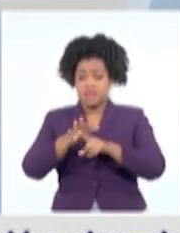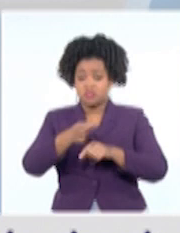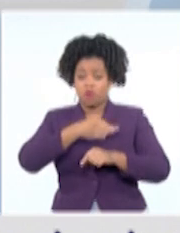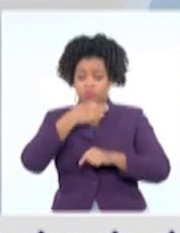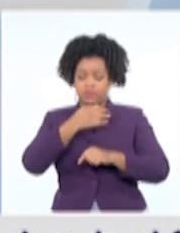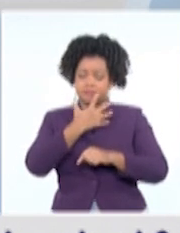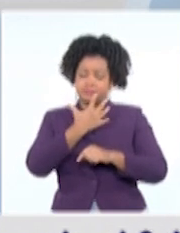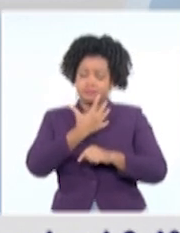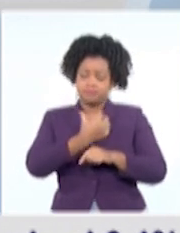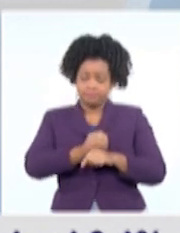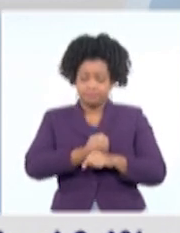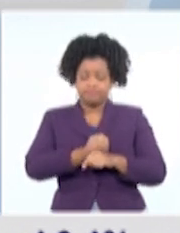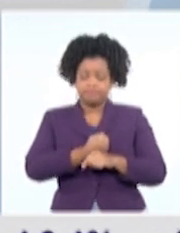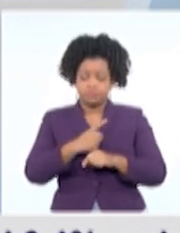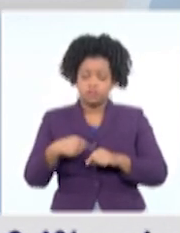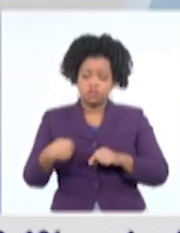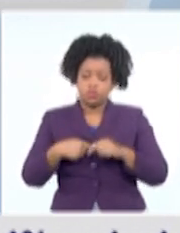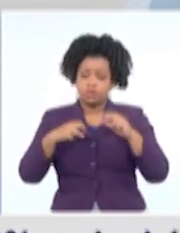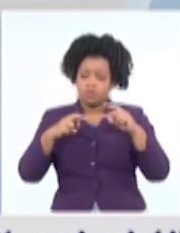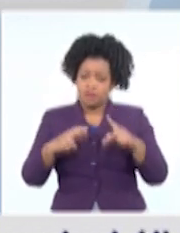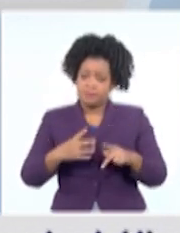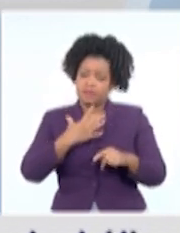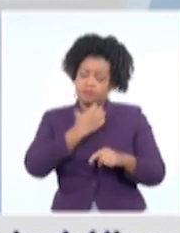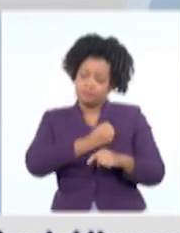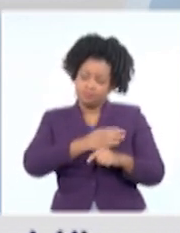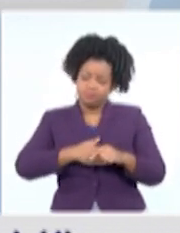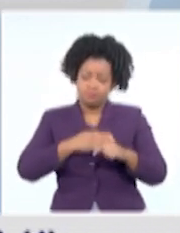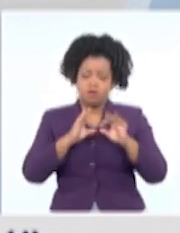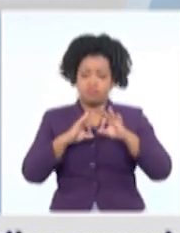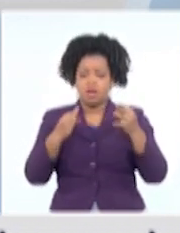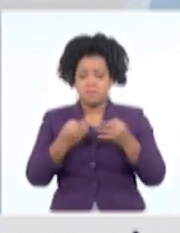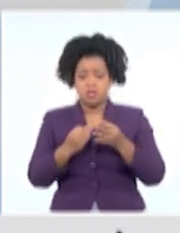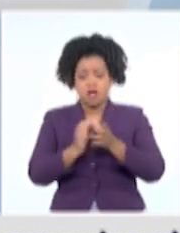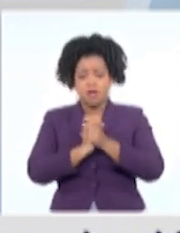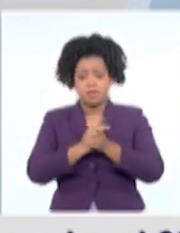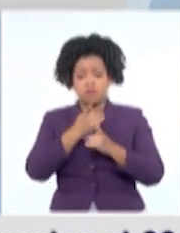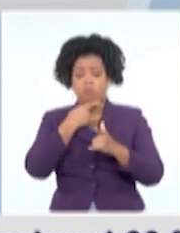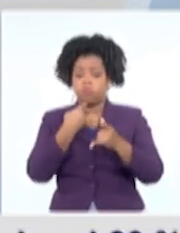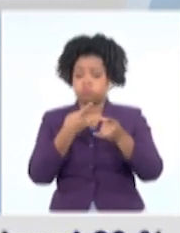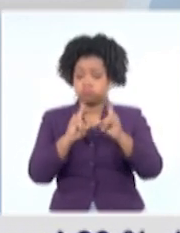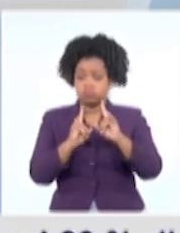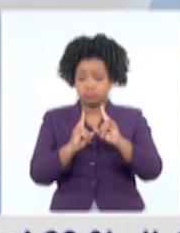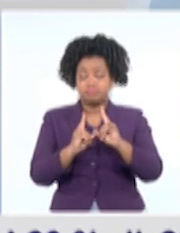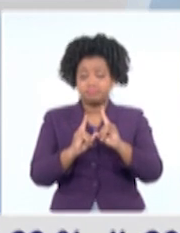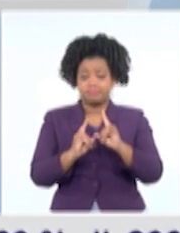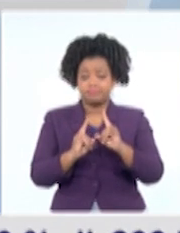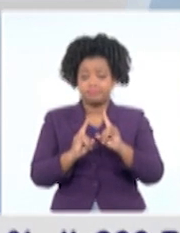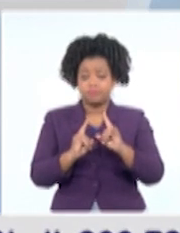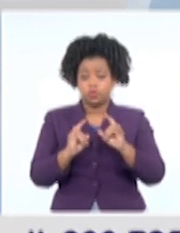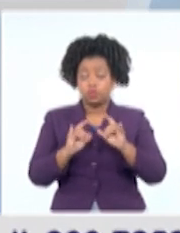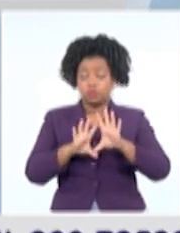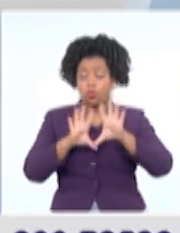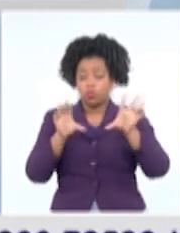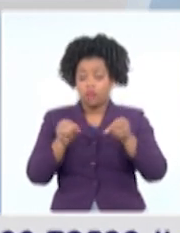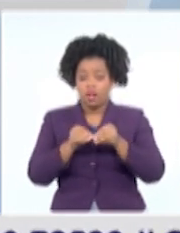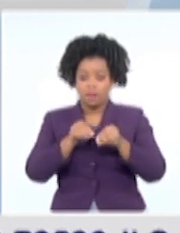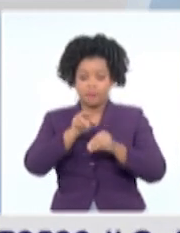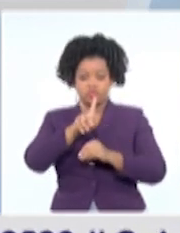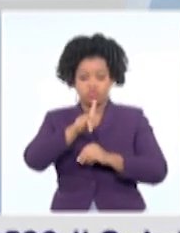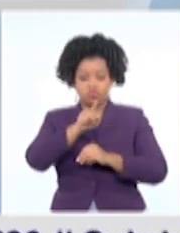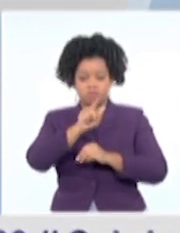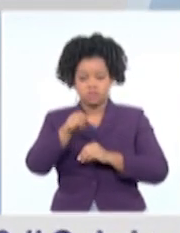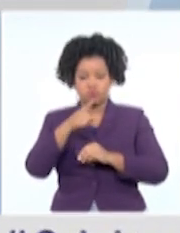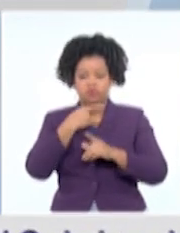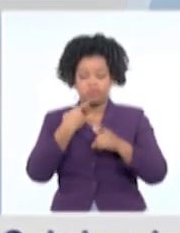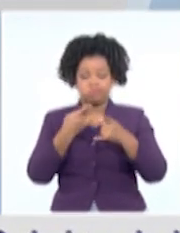reiteramos nuestras condolencias a familiares y amistades por el fallecimiento de 21 personas